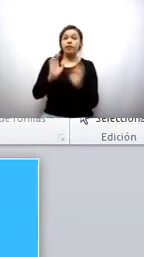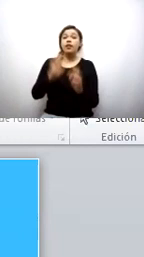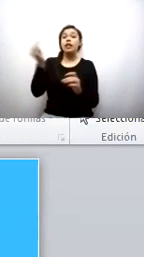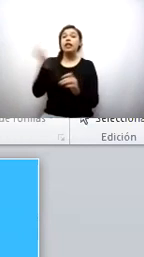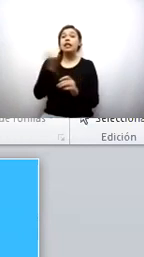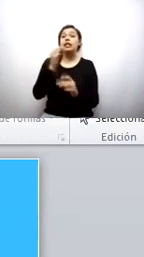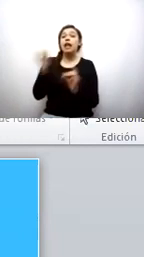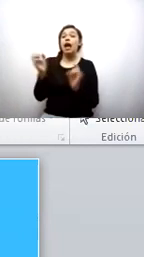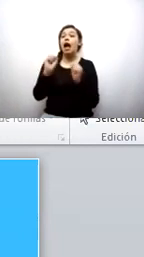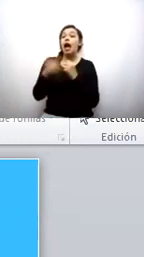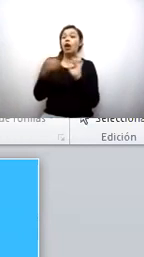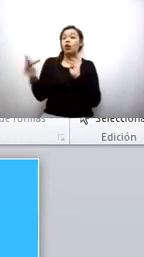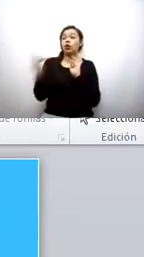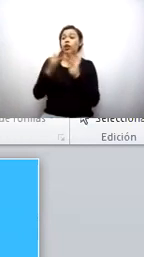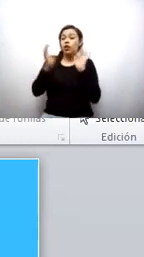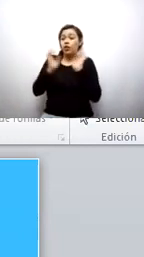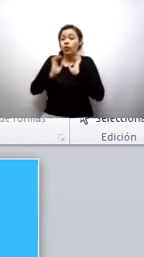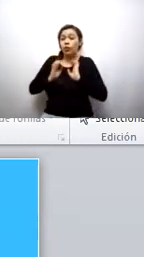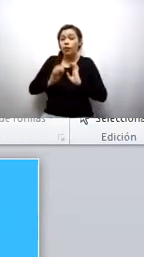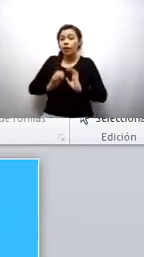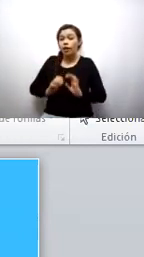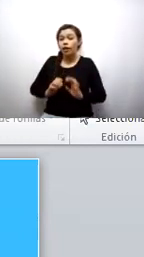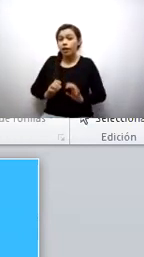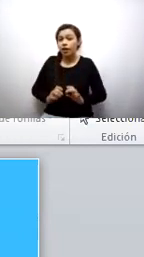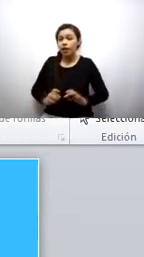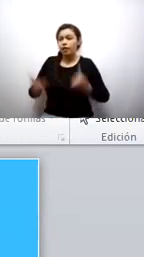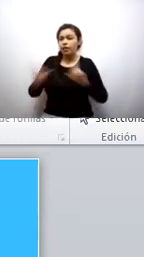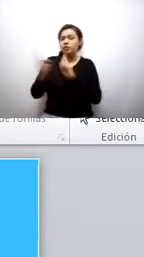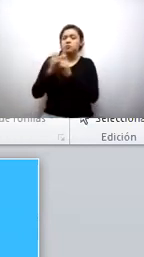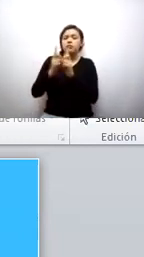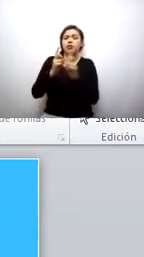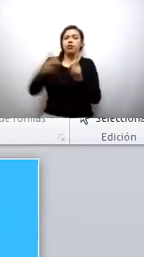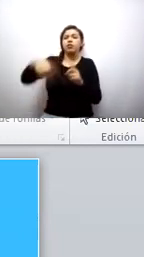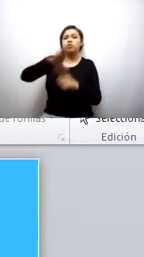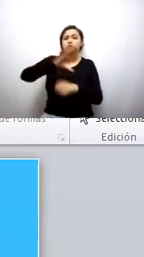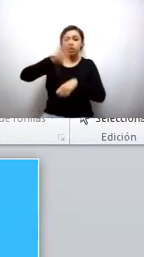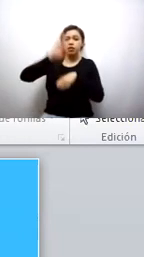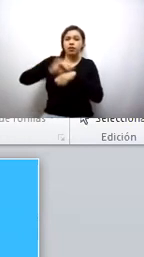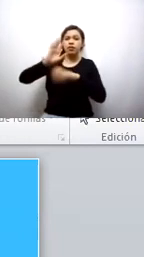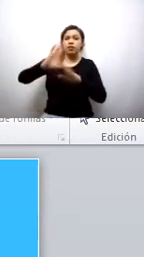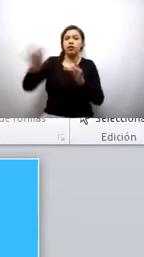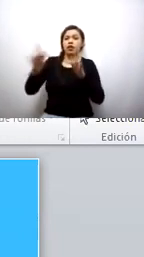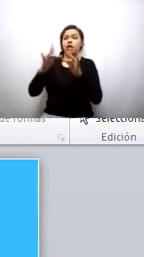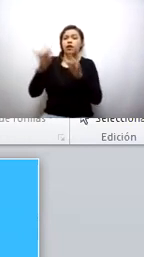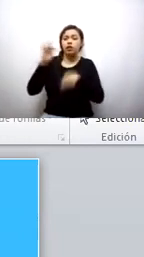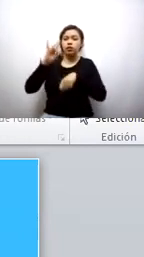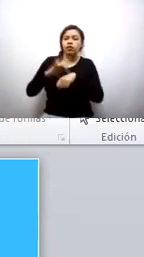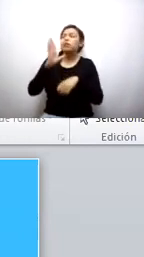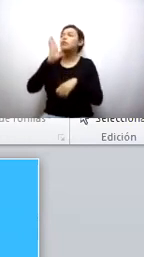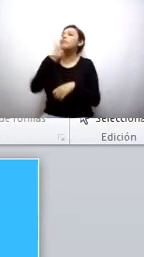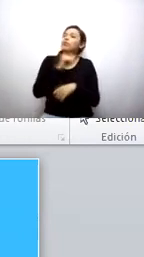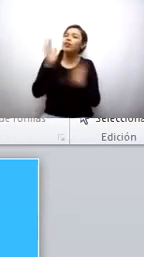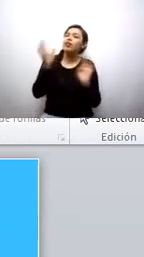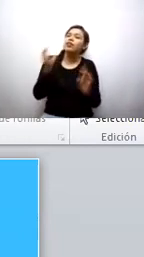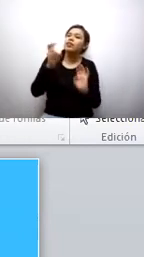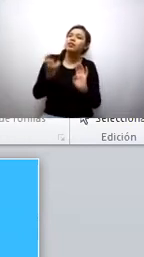contacto físico. Y pues bueno, ustedes saben, ¿no? Está permitido justamente ese contacto con personas que no